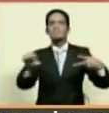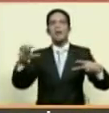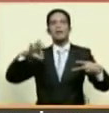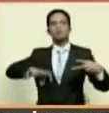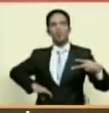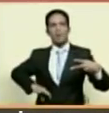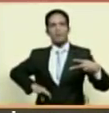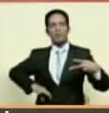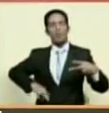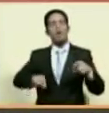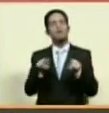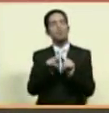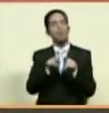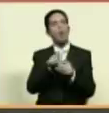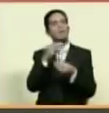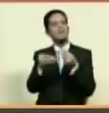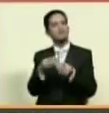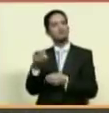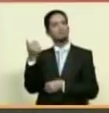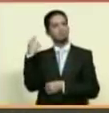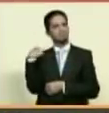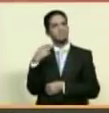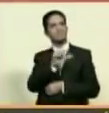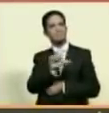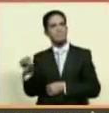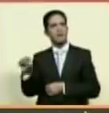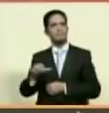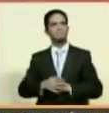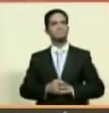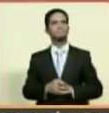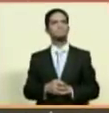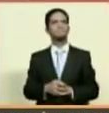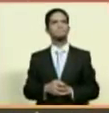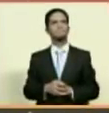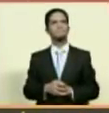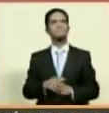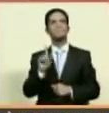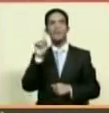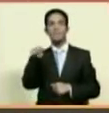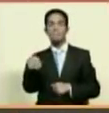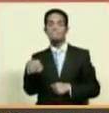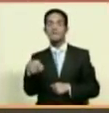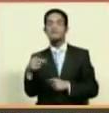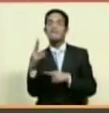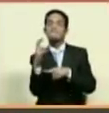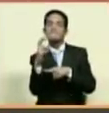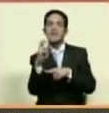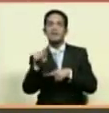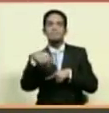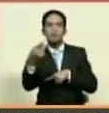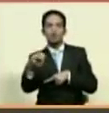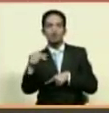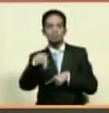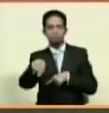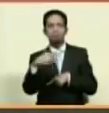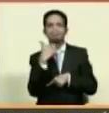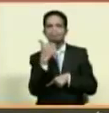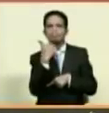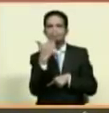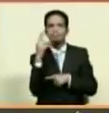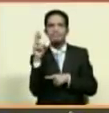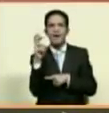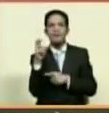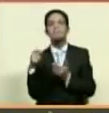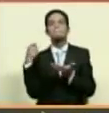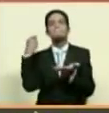hizo la semana anterior. Pero además incluye el día viernes próximo, este viernes próximo, incluye el